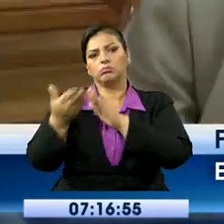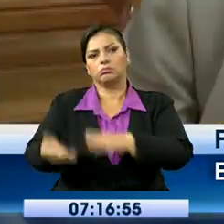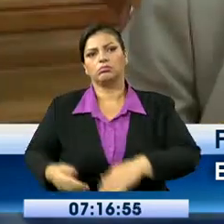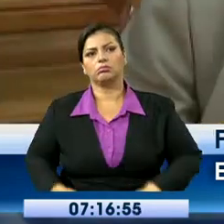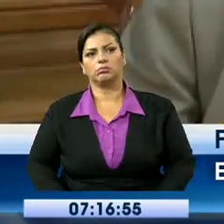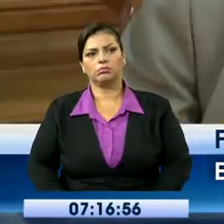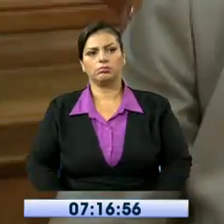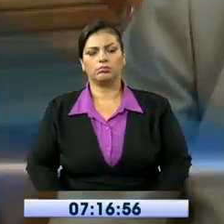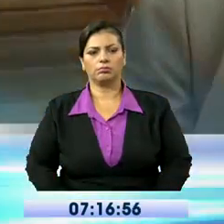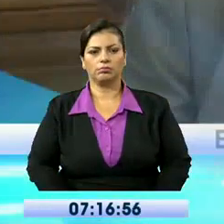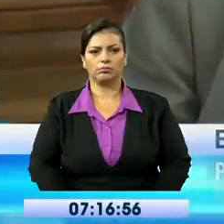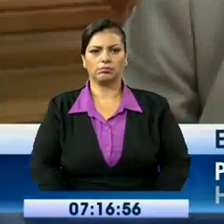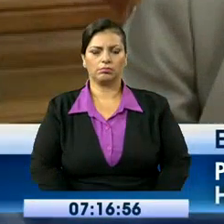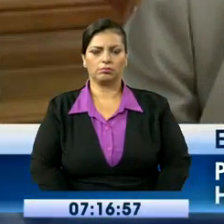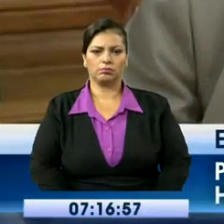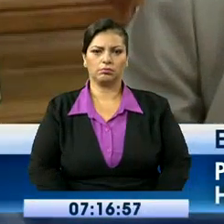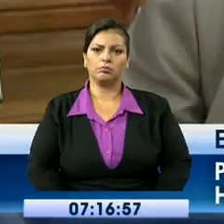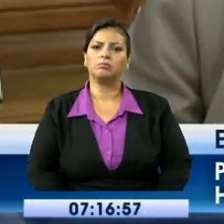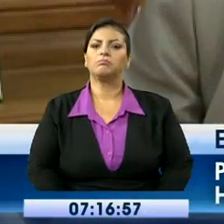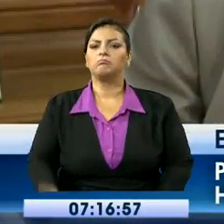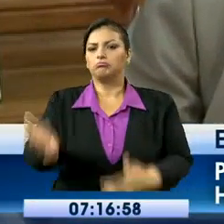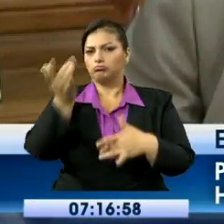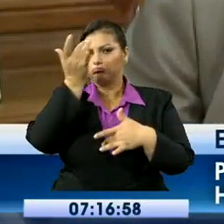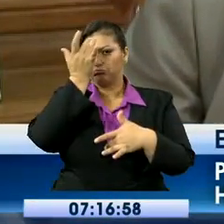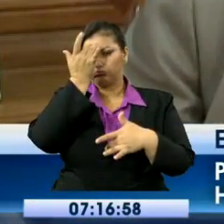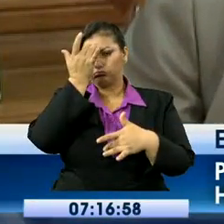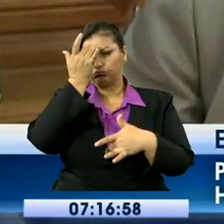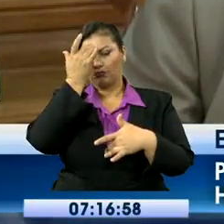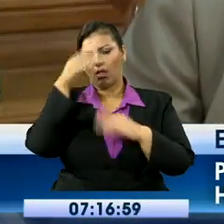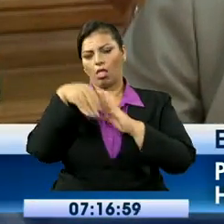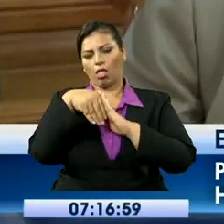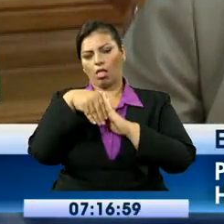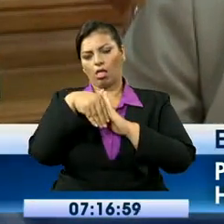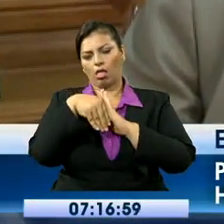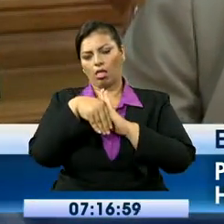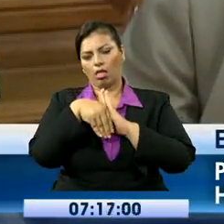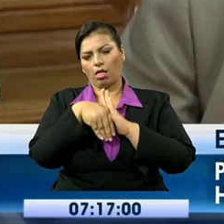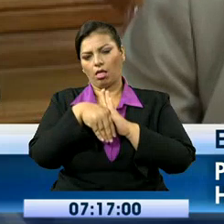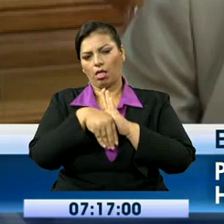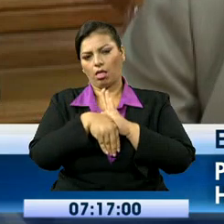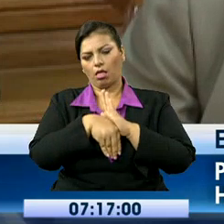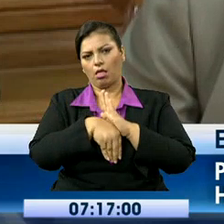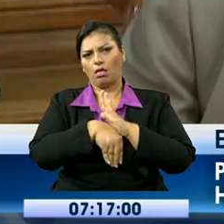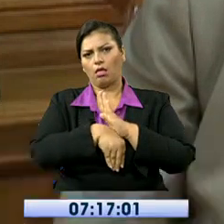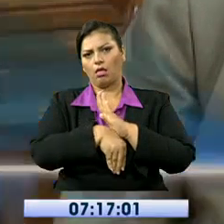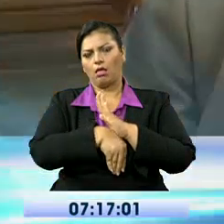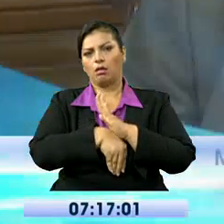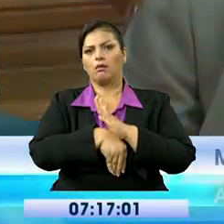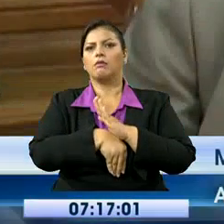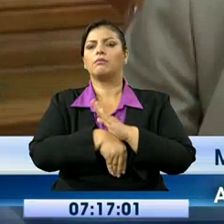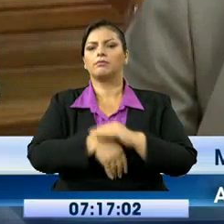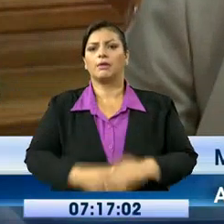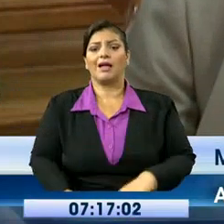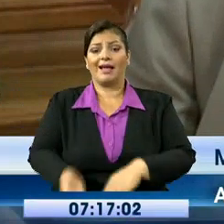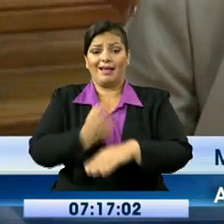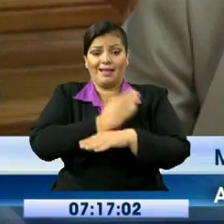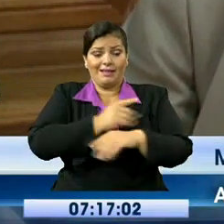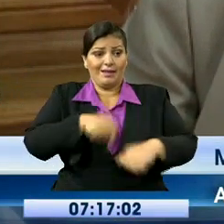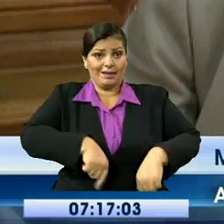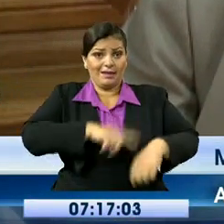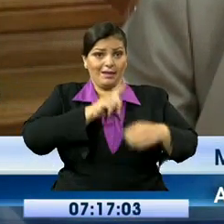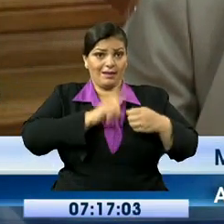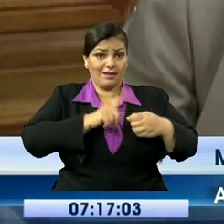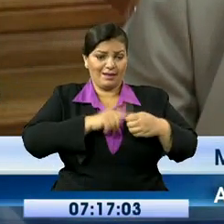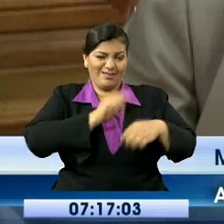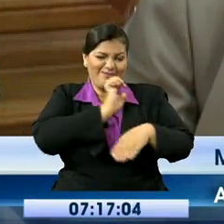Se ha quejado por una afección en su salud que estaba haciendo su tratamiento aquí en Quito, en el Ecuador. Pero